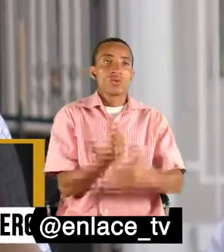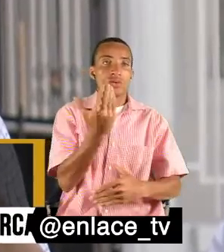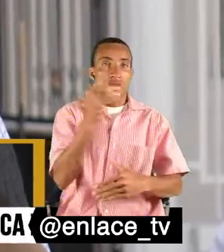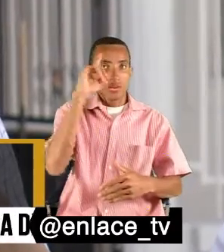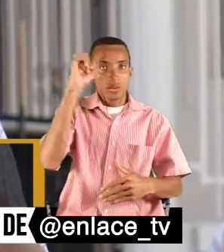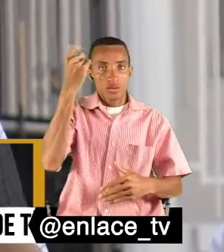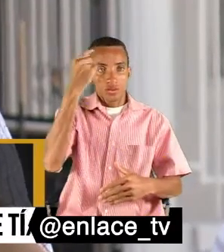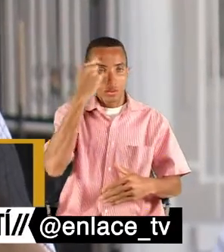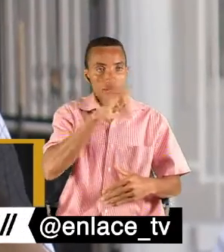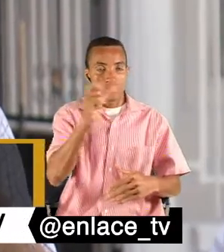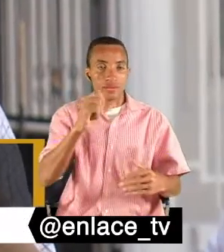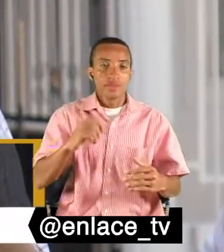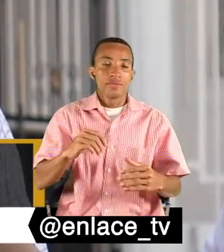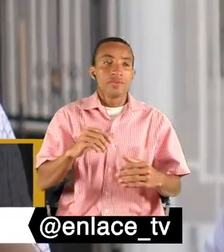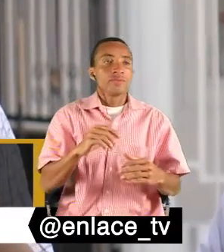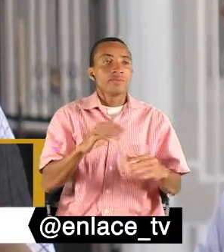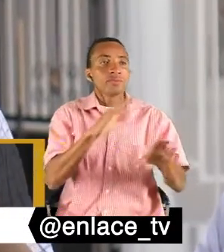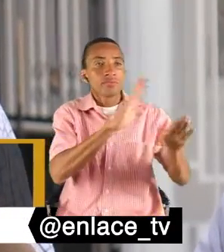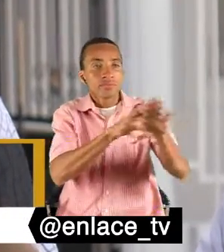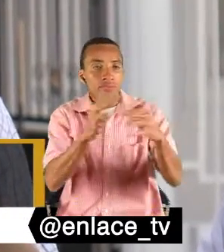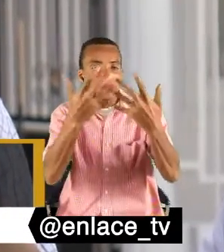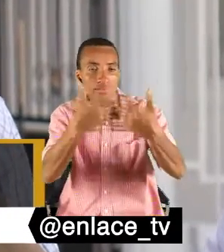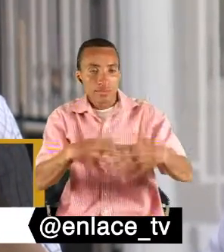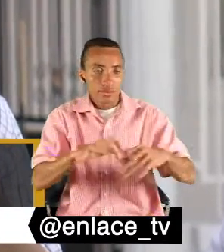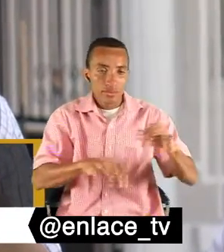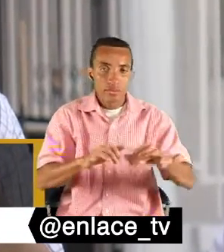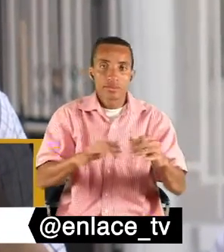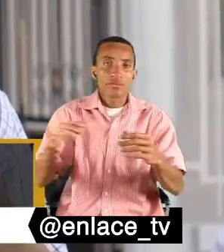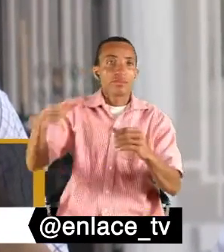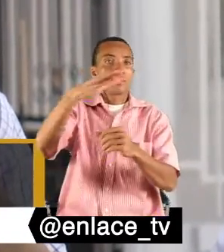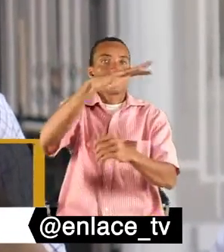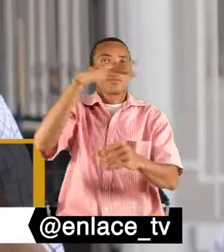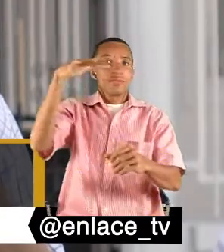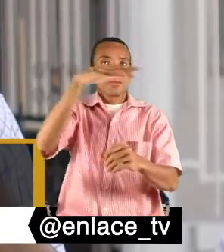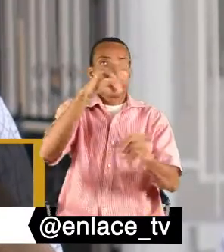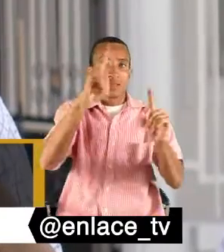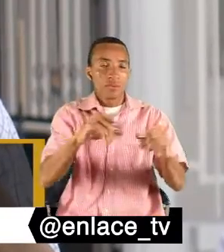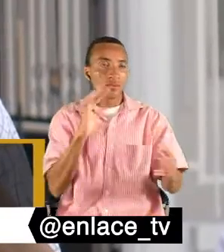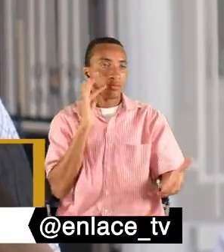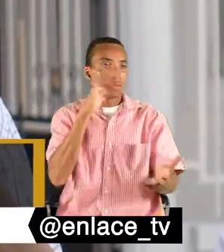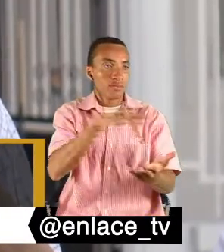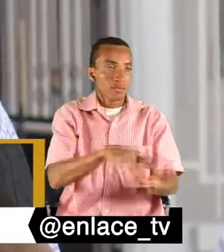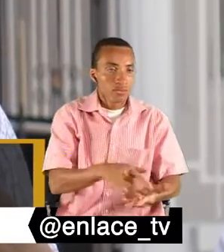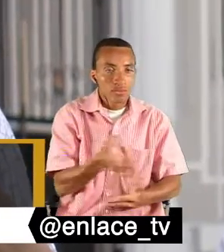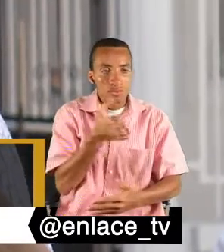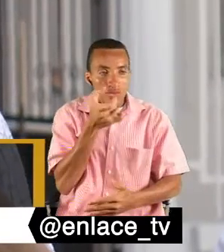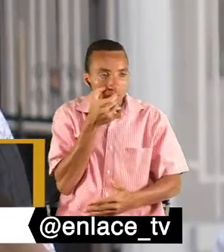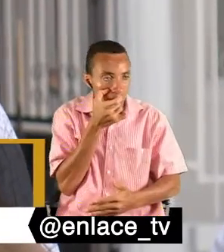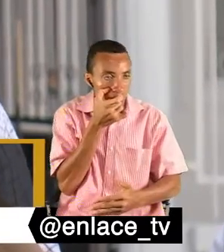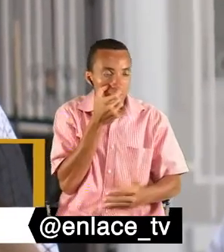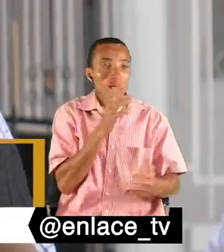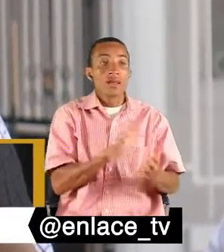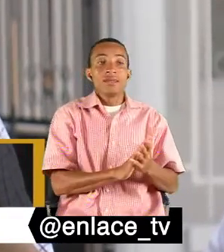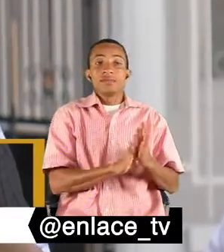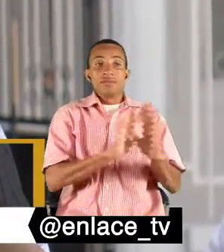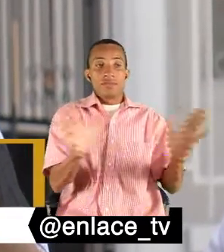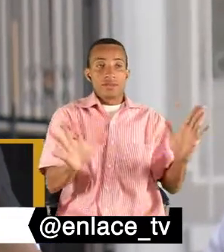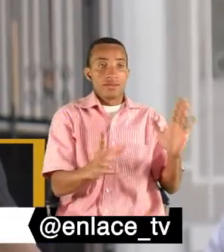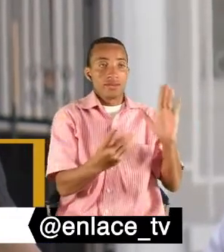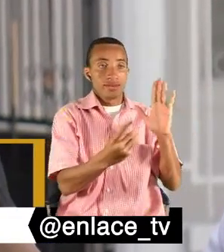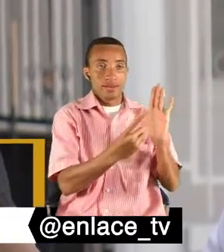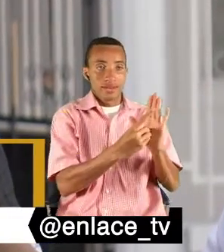la Secretaría de Medio Ambiente realizaron efectivamente una inspección en la mesa técnica del decreto de emergencia y